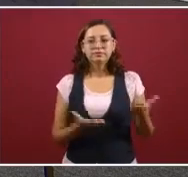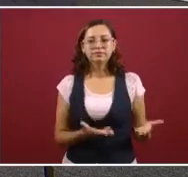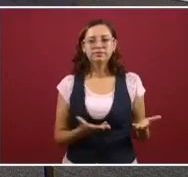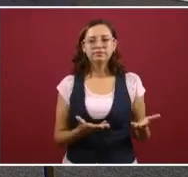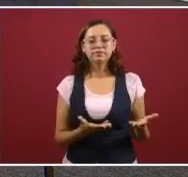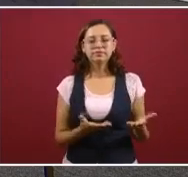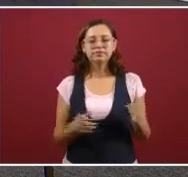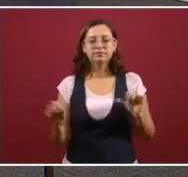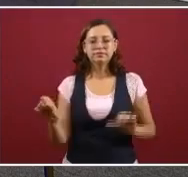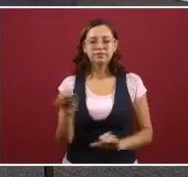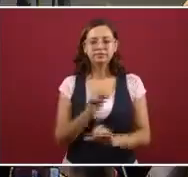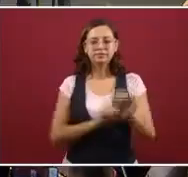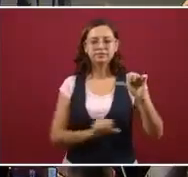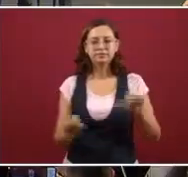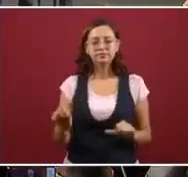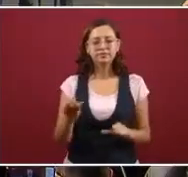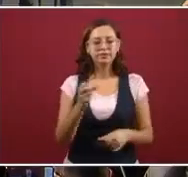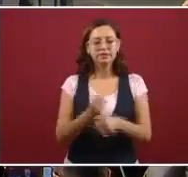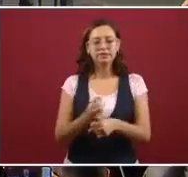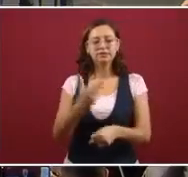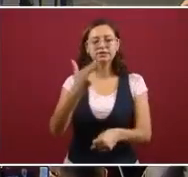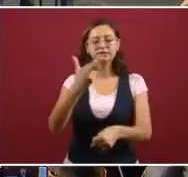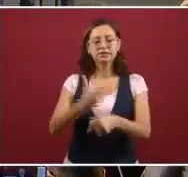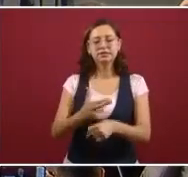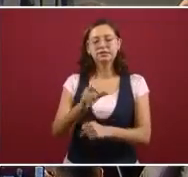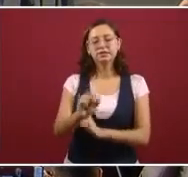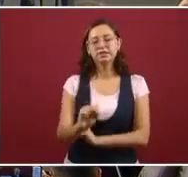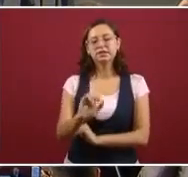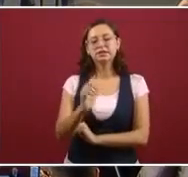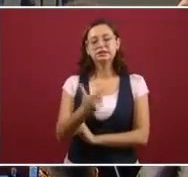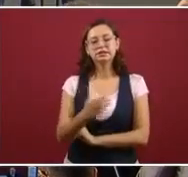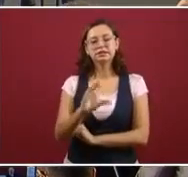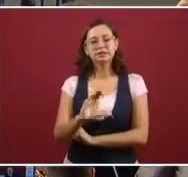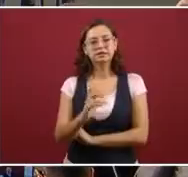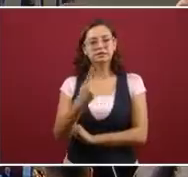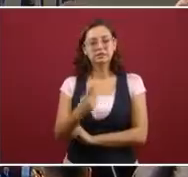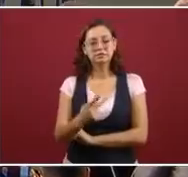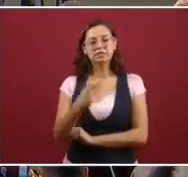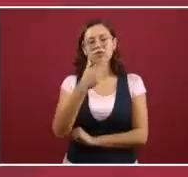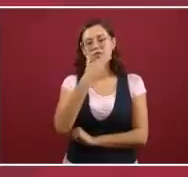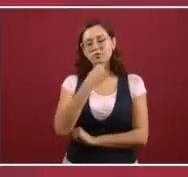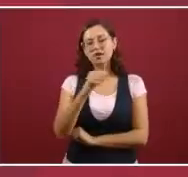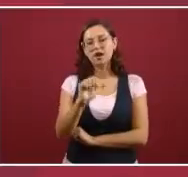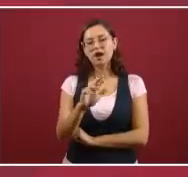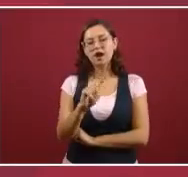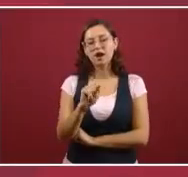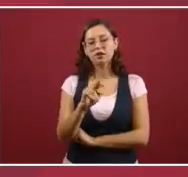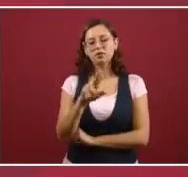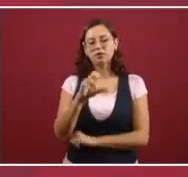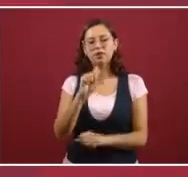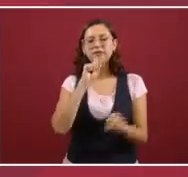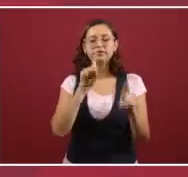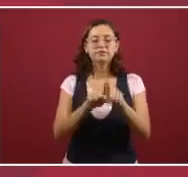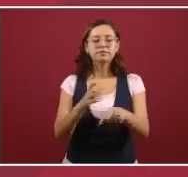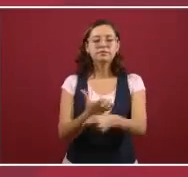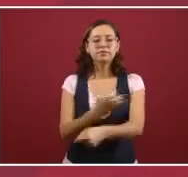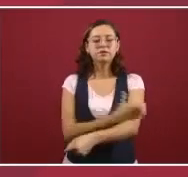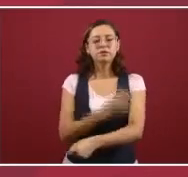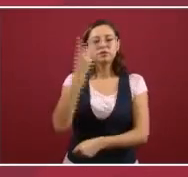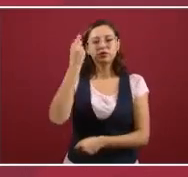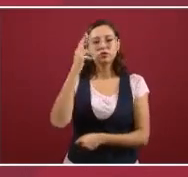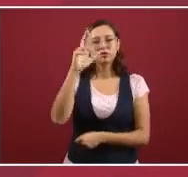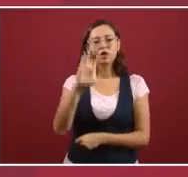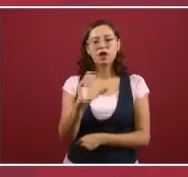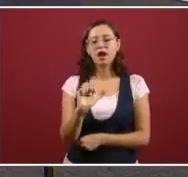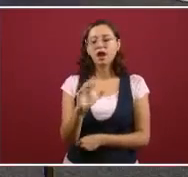palabra al secretario de Hacienda, Arturo Herrera. Nos acompaña el doctor Carlos Noriega, que es el